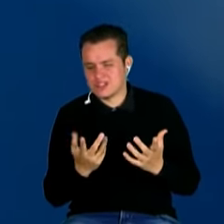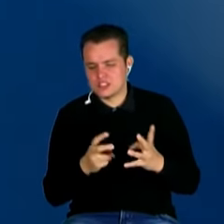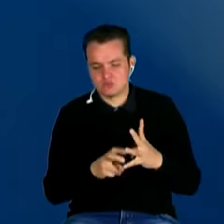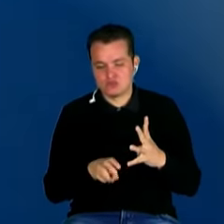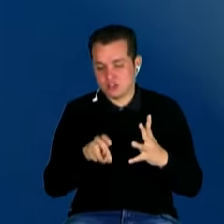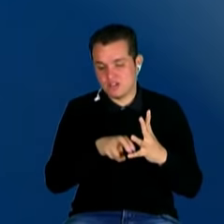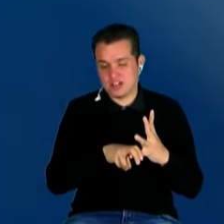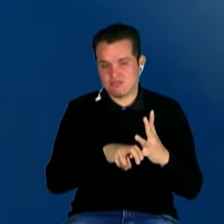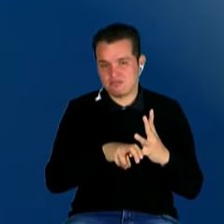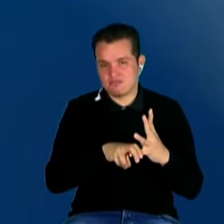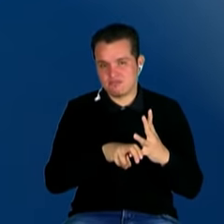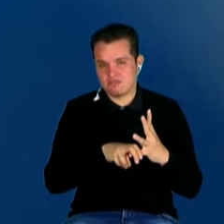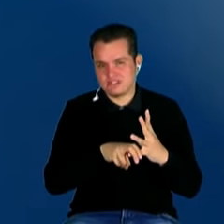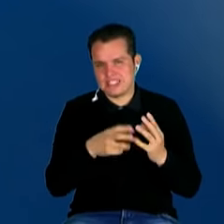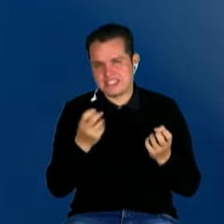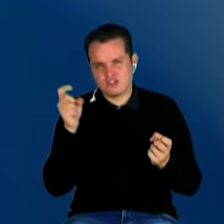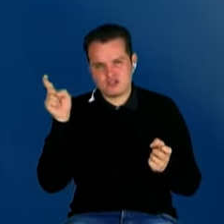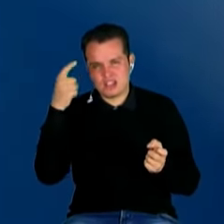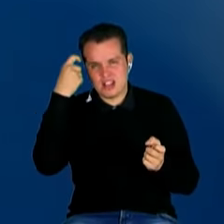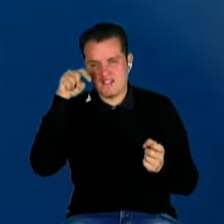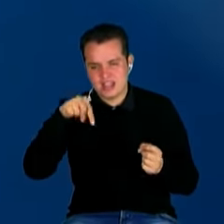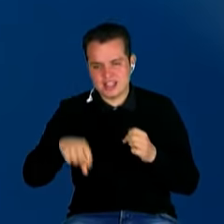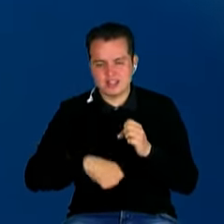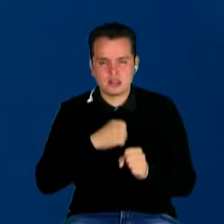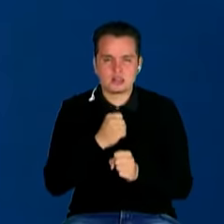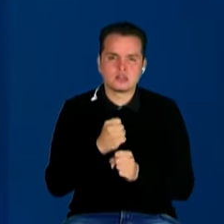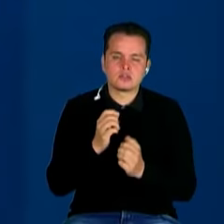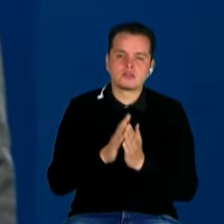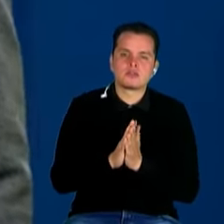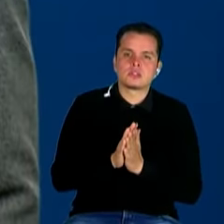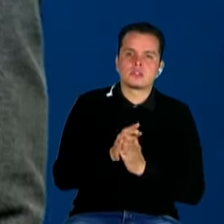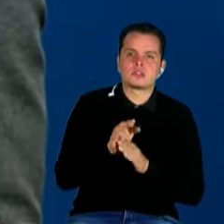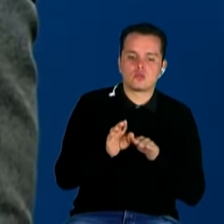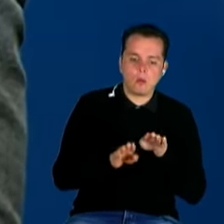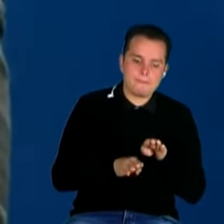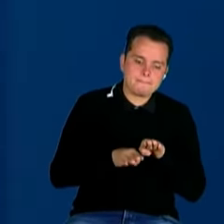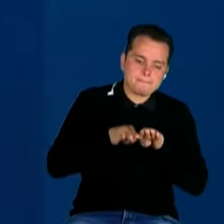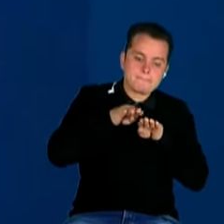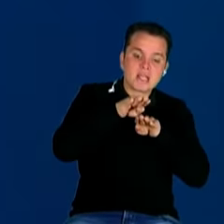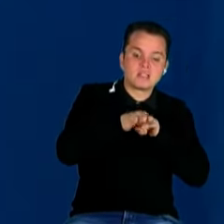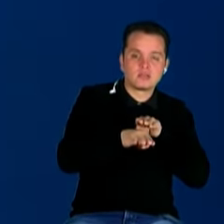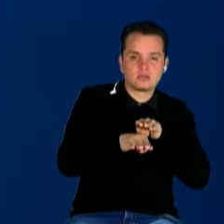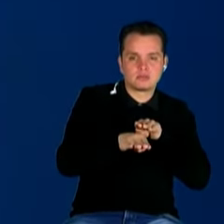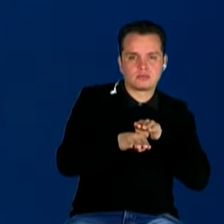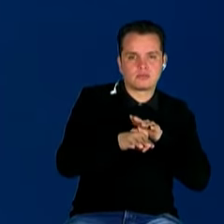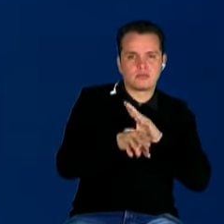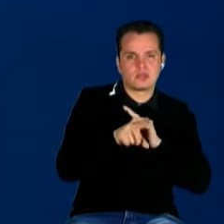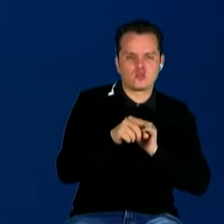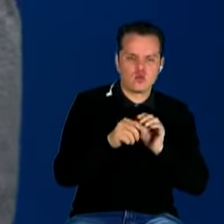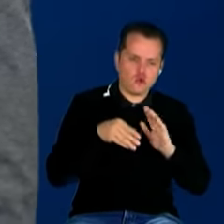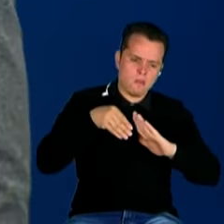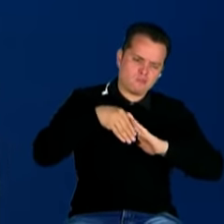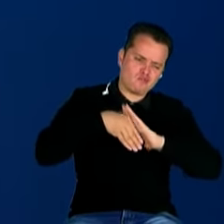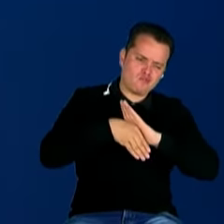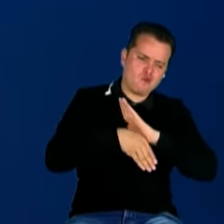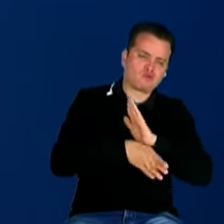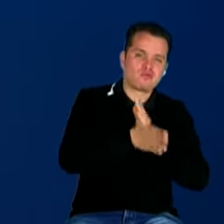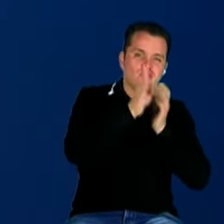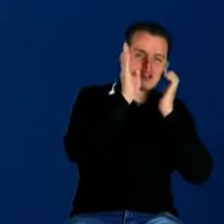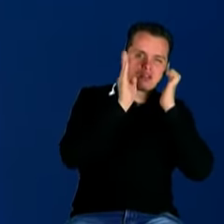nivel. Pero quiero desafiarte en este año a que des un paso en lo profundo de